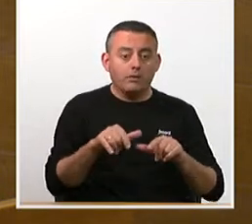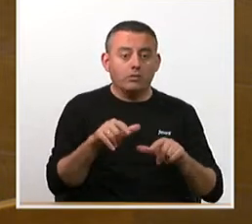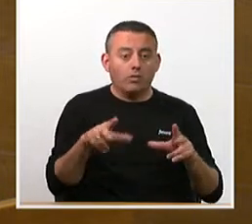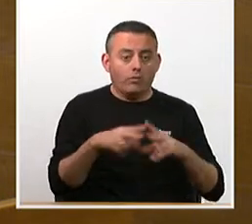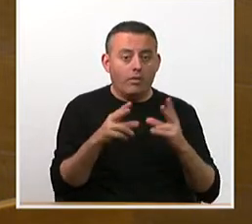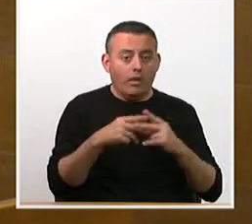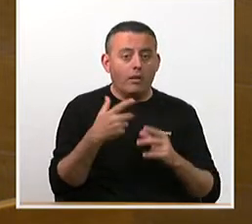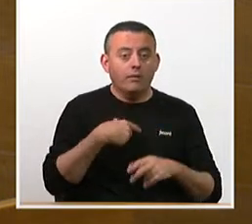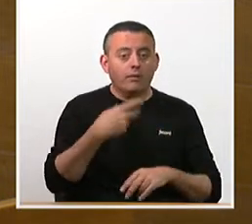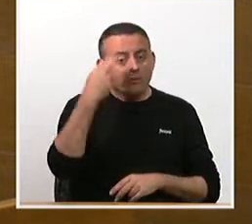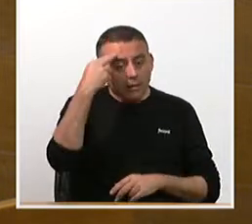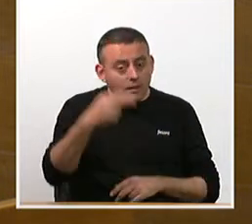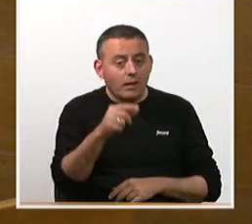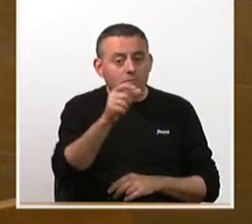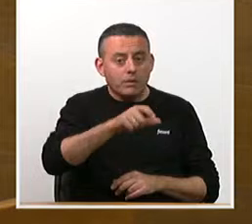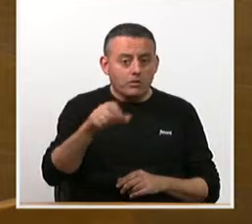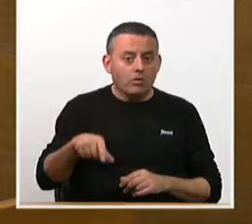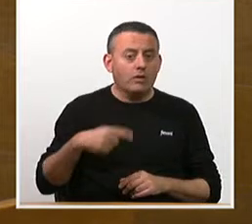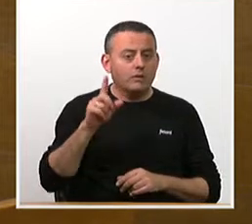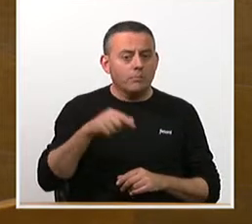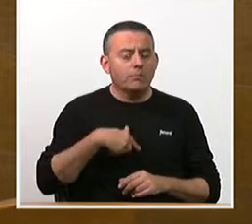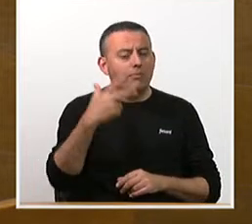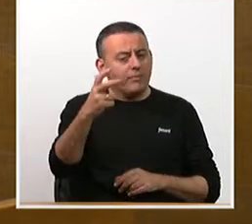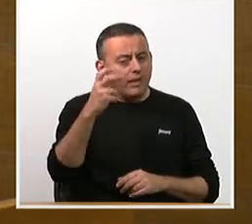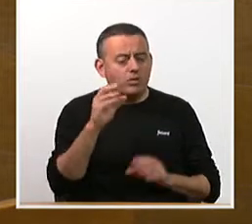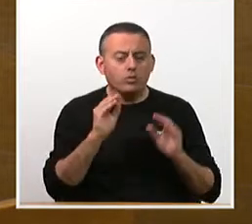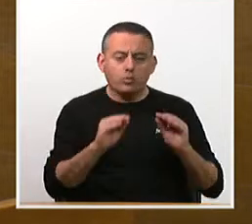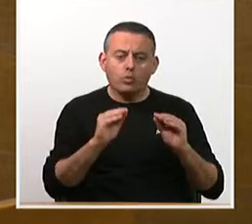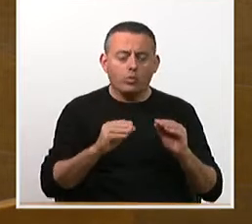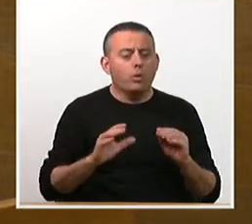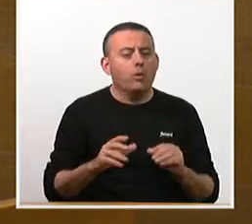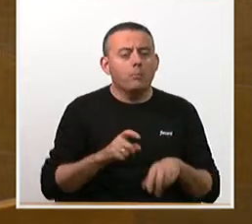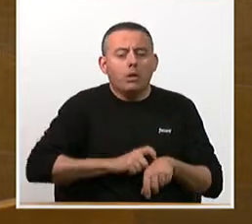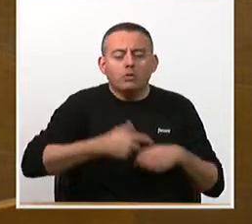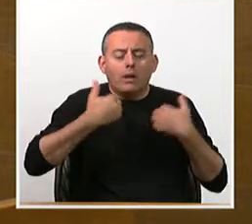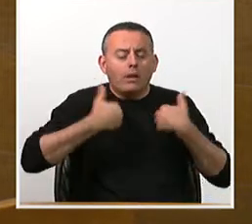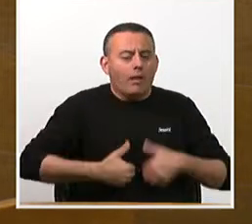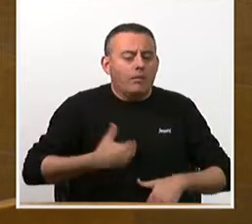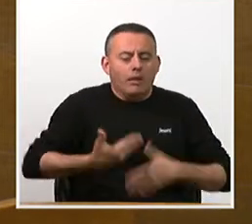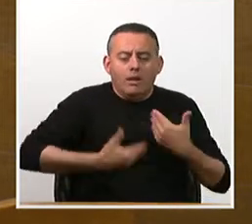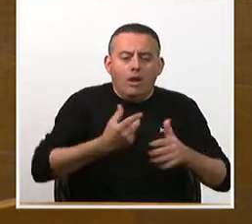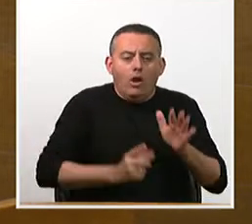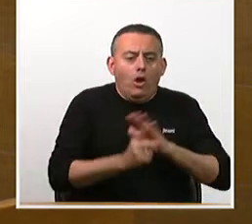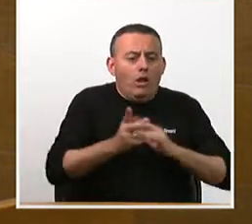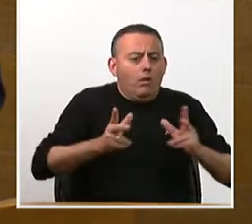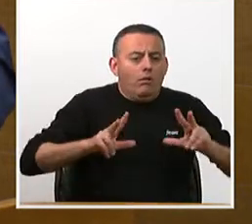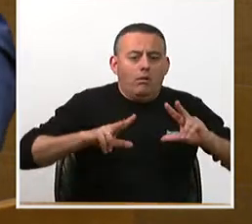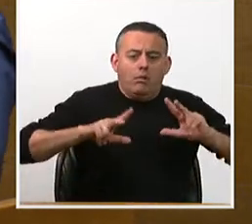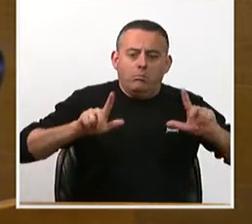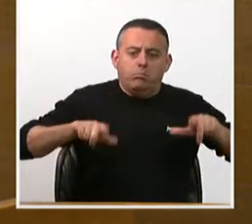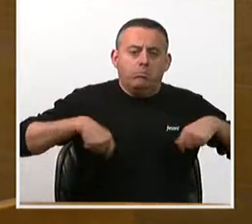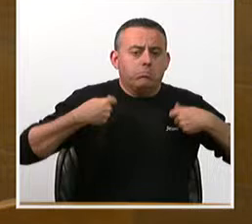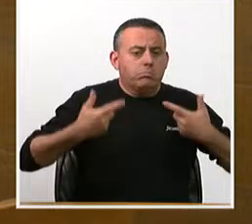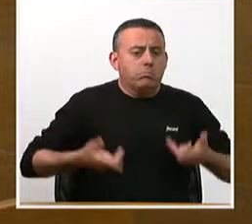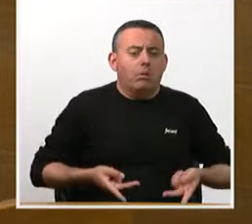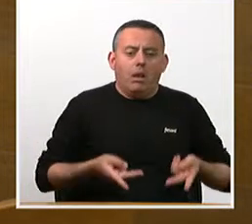los derechos inviolables que le son inherentes el libre desarrollo de la personalidad Y el respeto a la ley y a los derechos de los